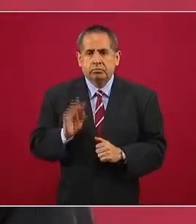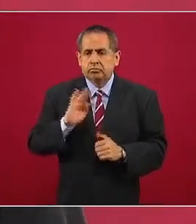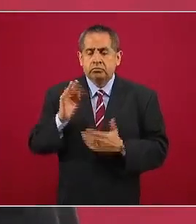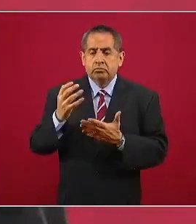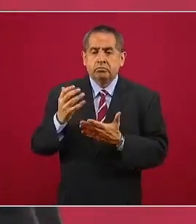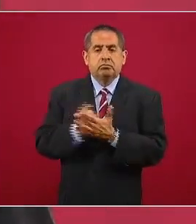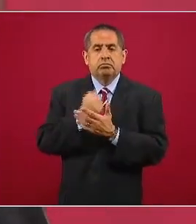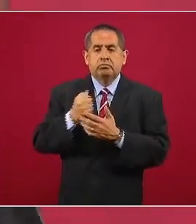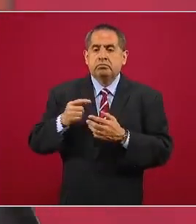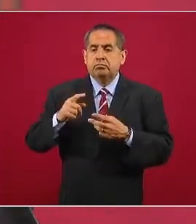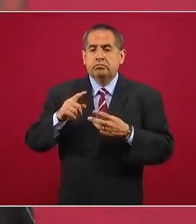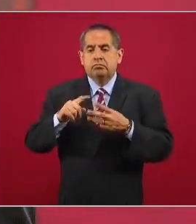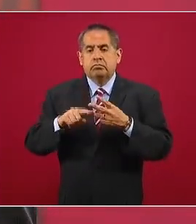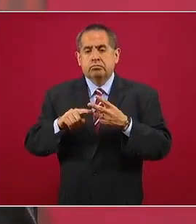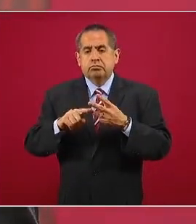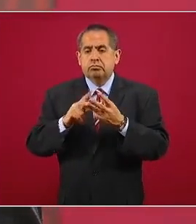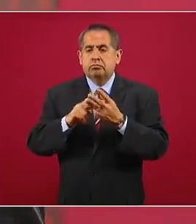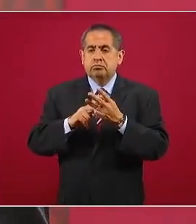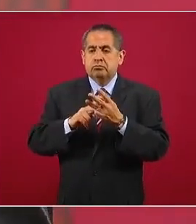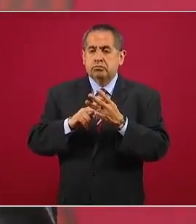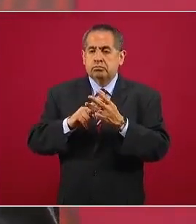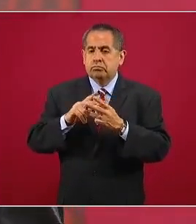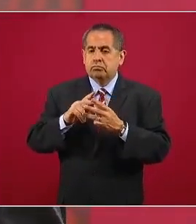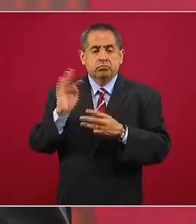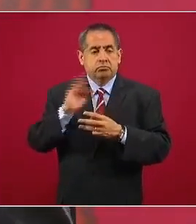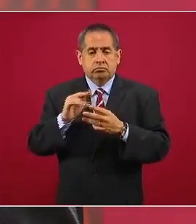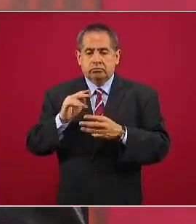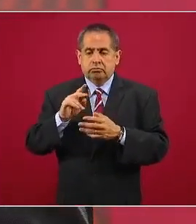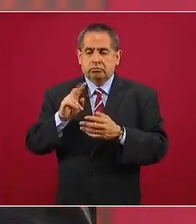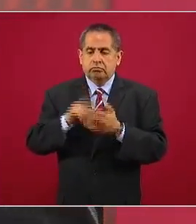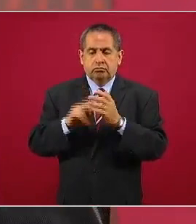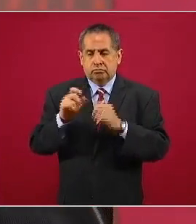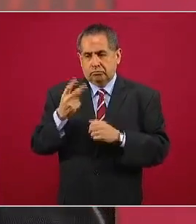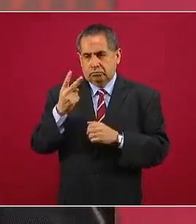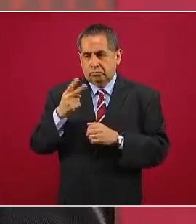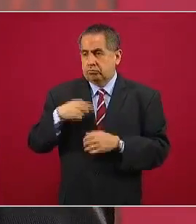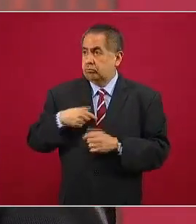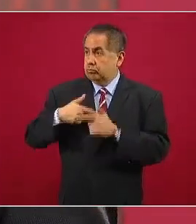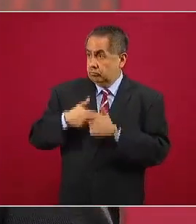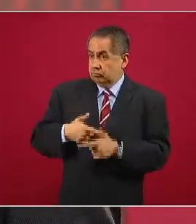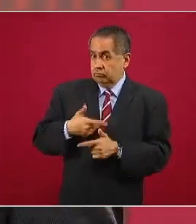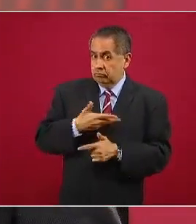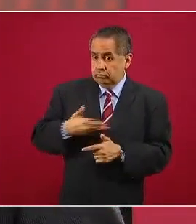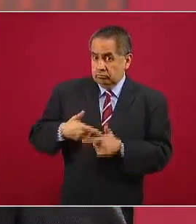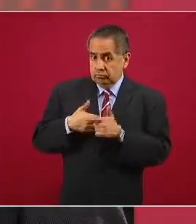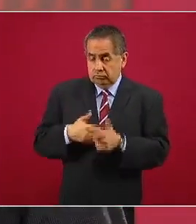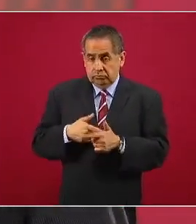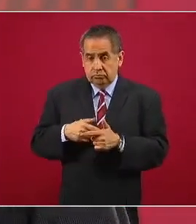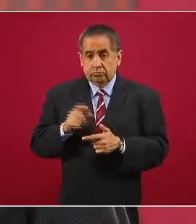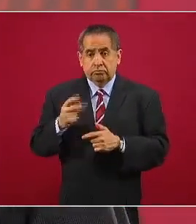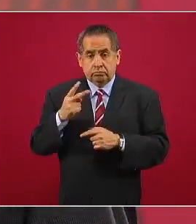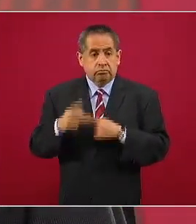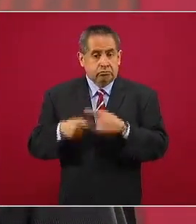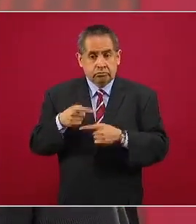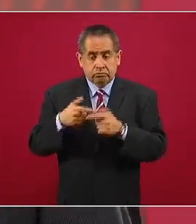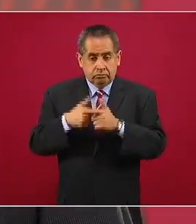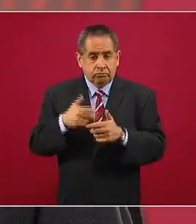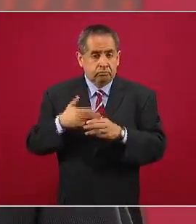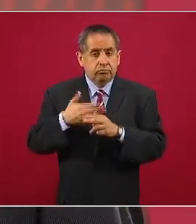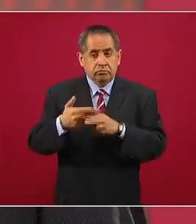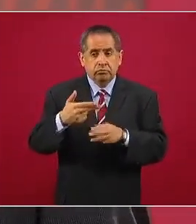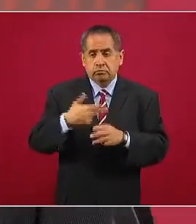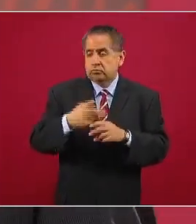ganamos en la revocación del mandato del 22, si la gente quiere que después del 22 continuemos y llegamos